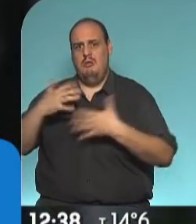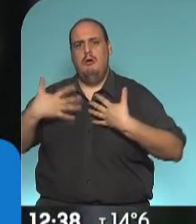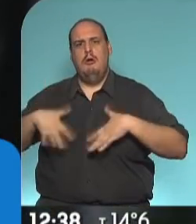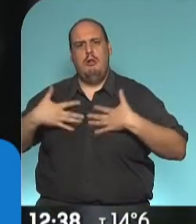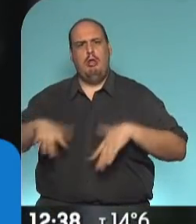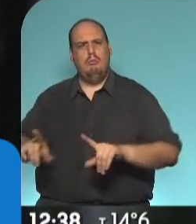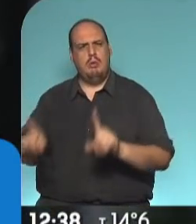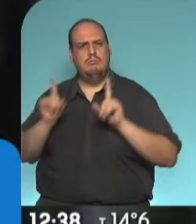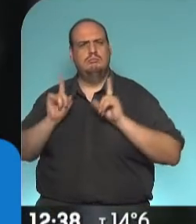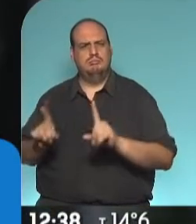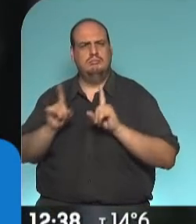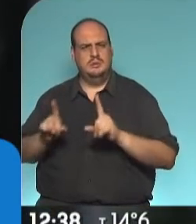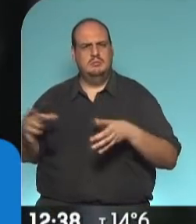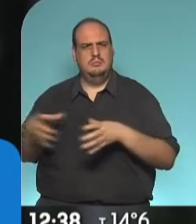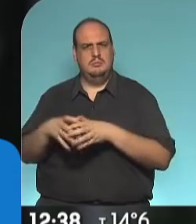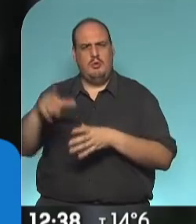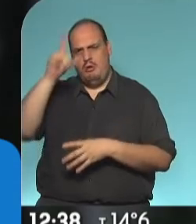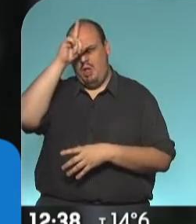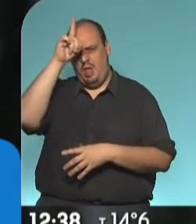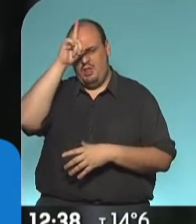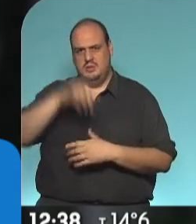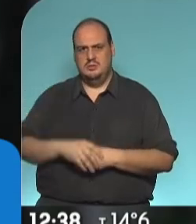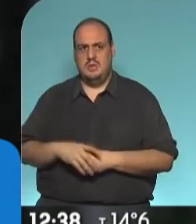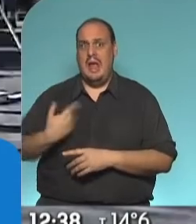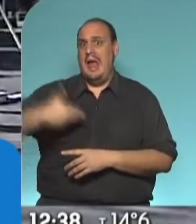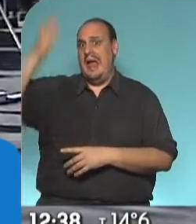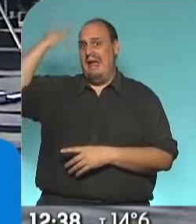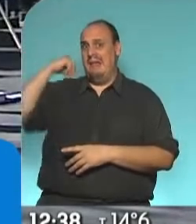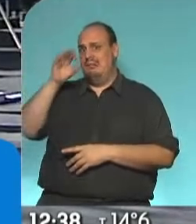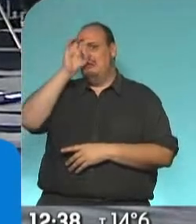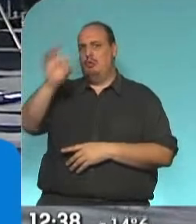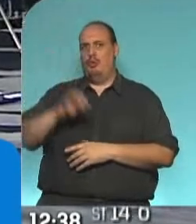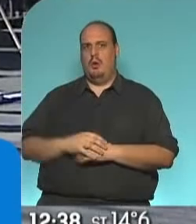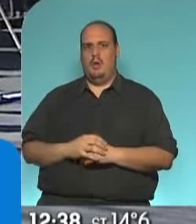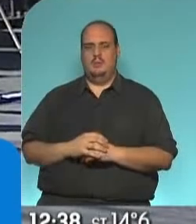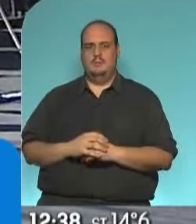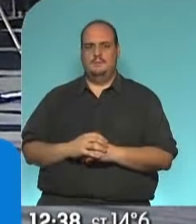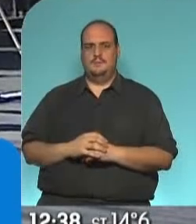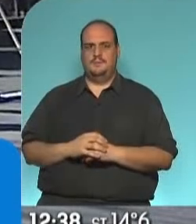el uniforme de nuestros granaderos. Y esto no pasaba.